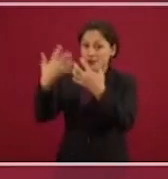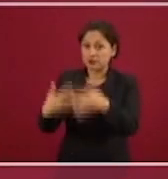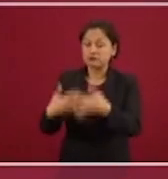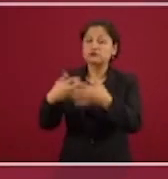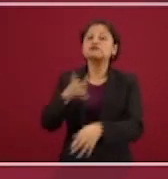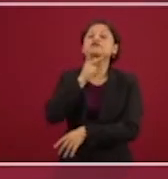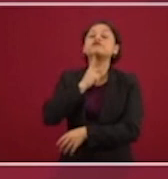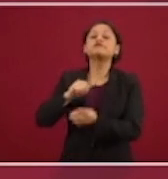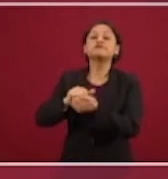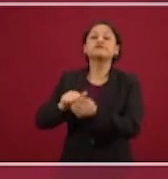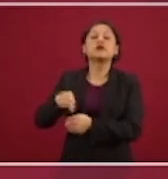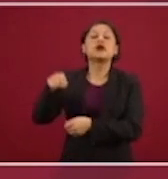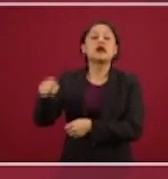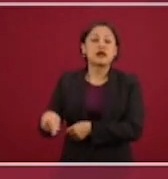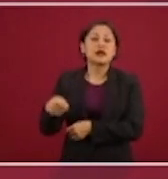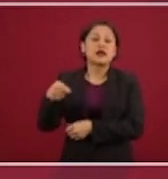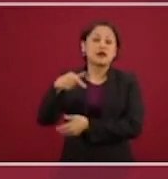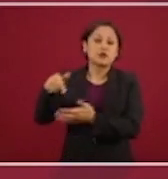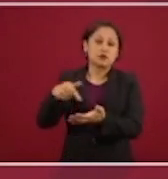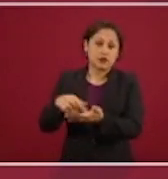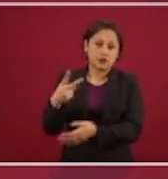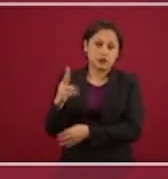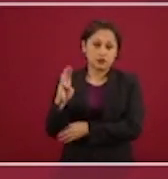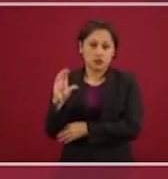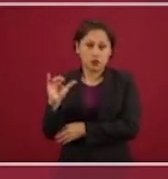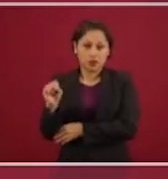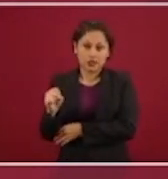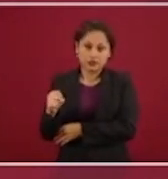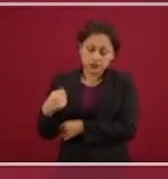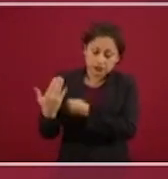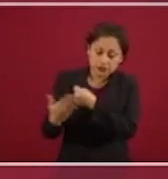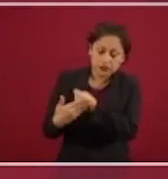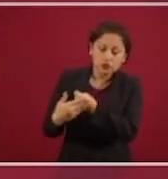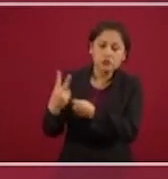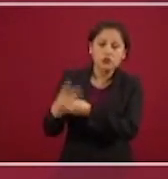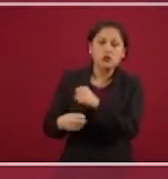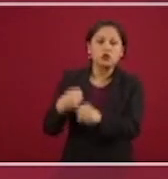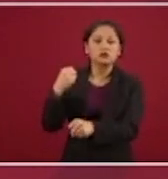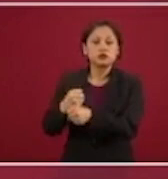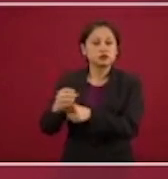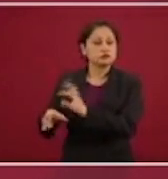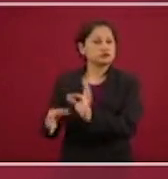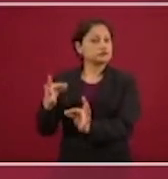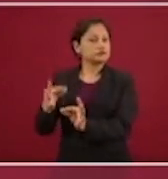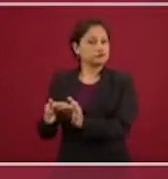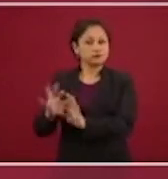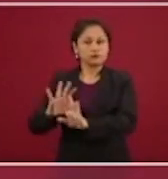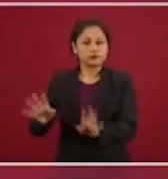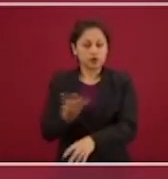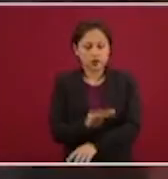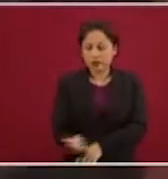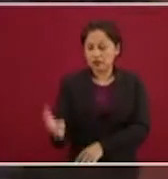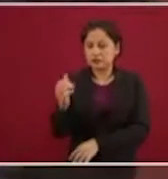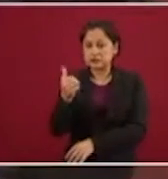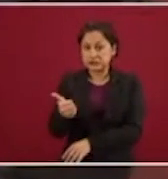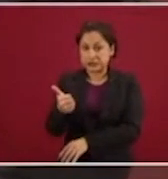terminar en 2 años más. Esto nos va a permitir poder procesar